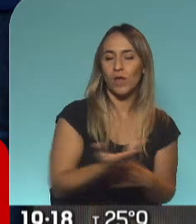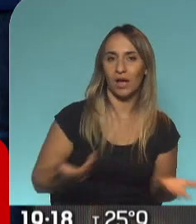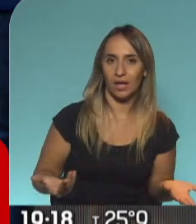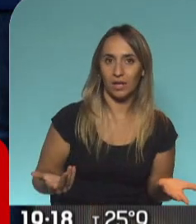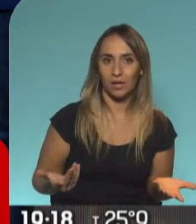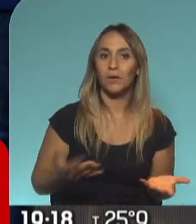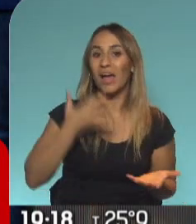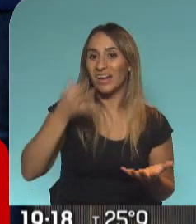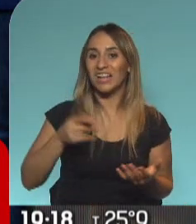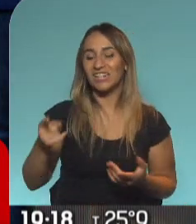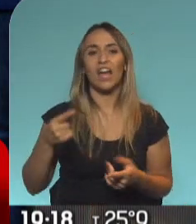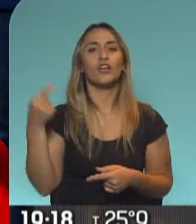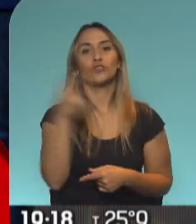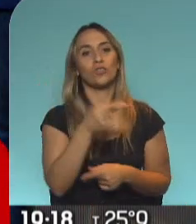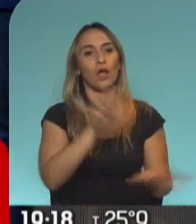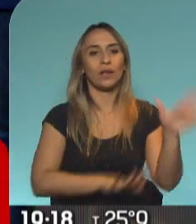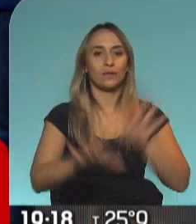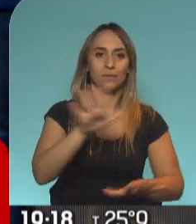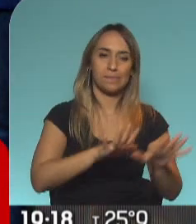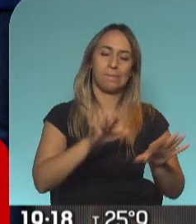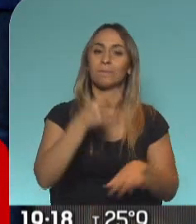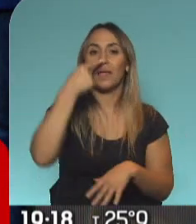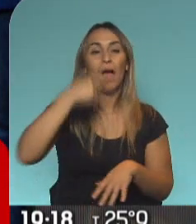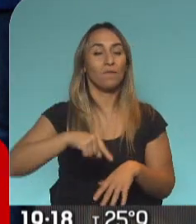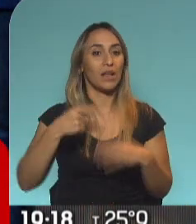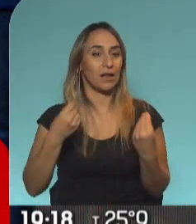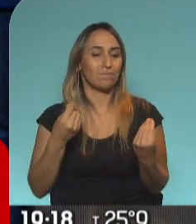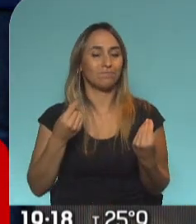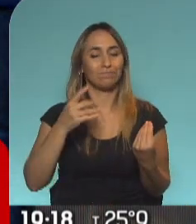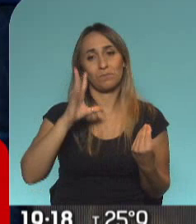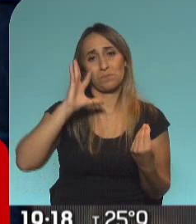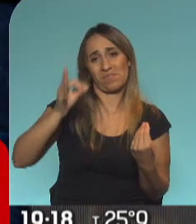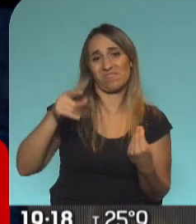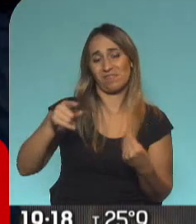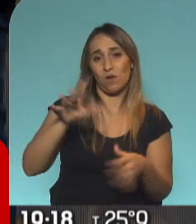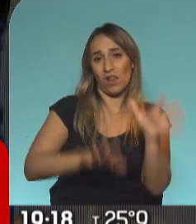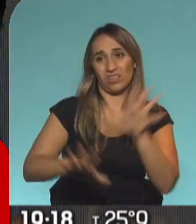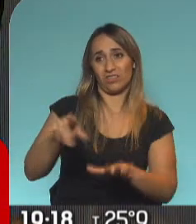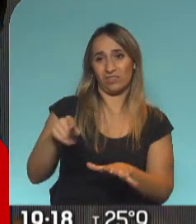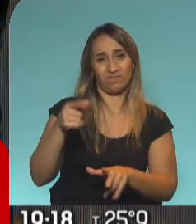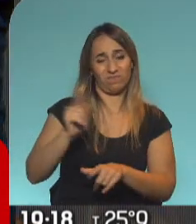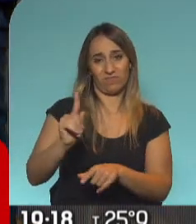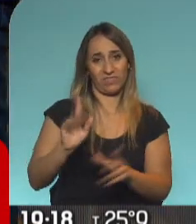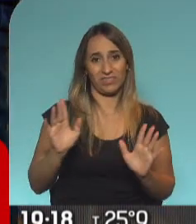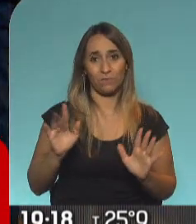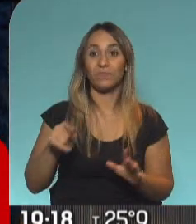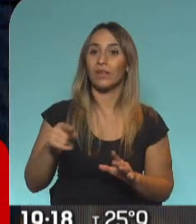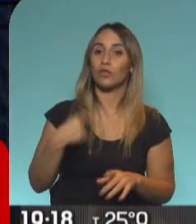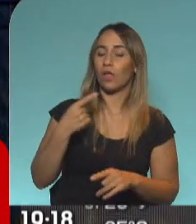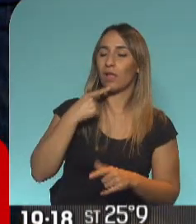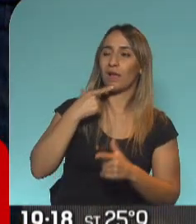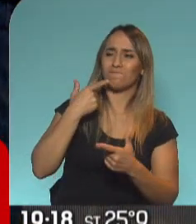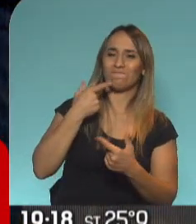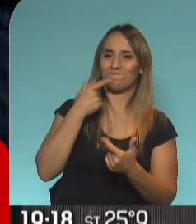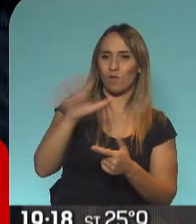estaba contra el procedimiento. Al final de cuentas también nos dimos cuenta que ese procedimiento no era el que había exactamente dicho. Exactamente, fíjate que además Sarlo estaba siendo cuestionada por si era un delito